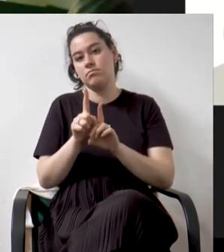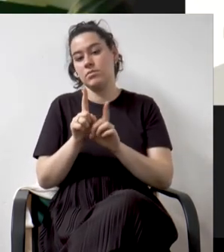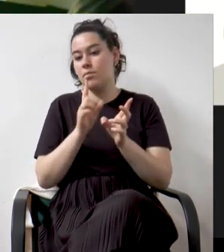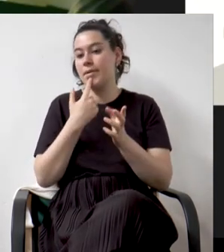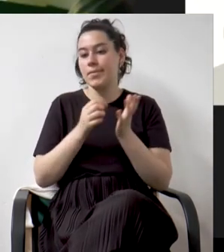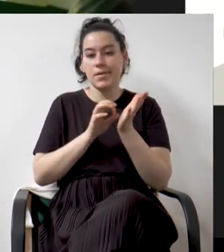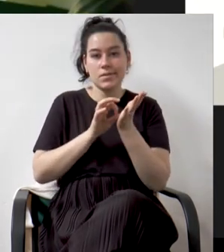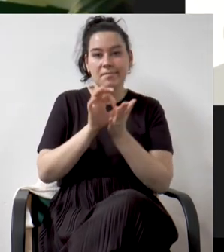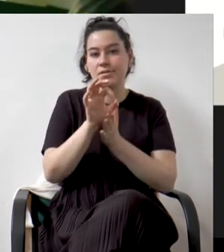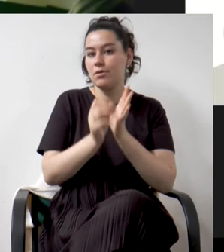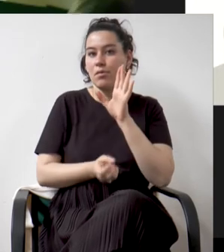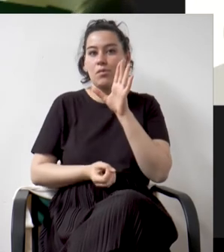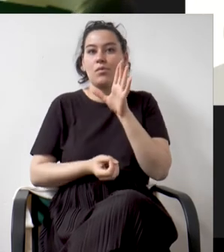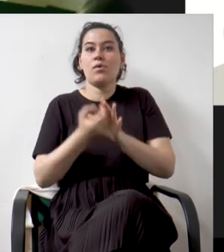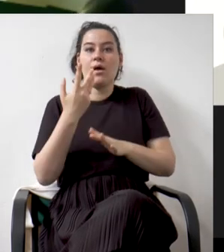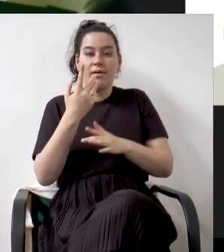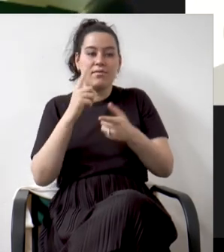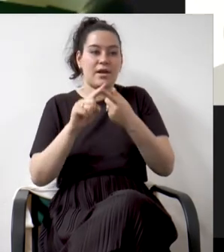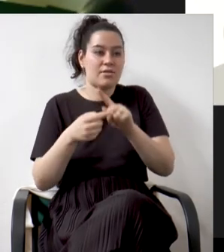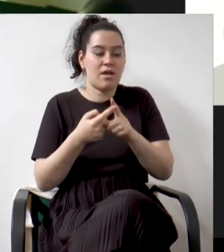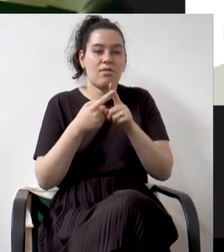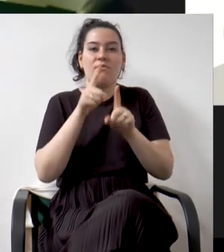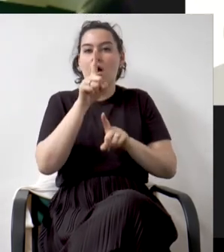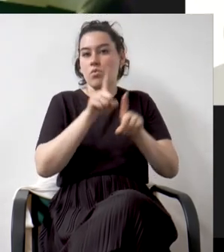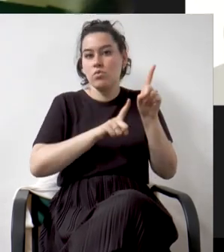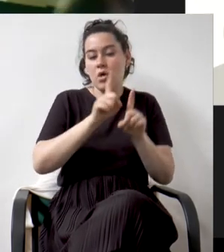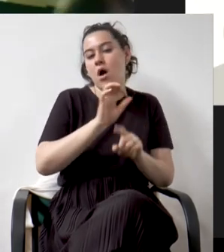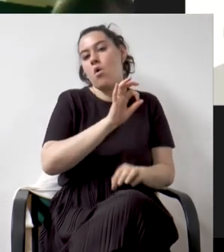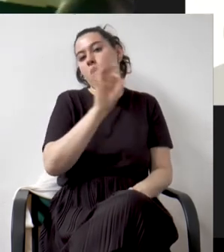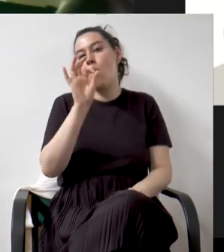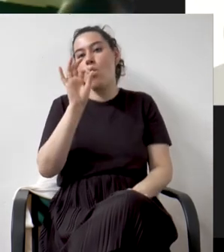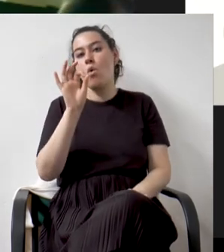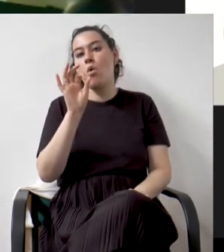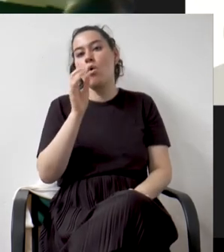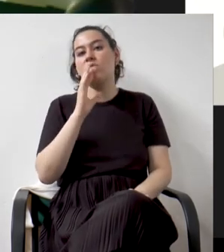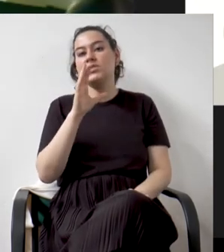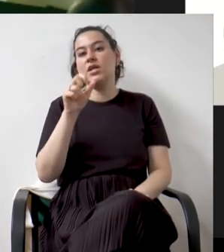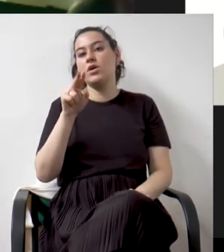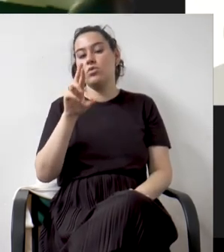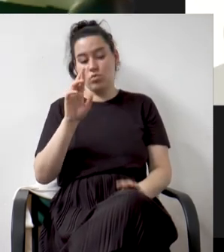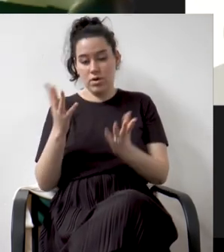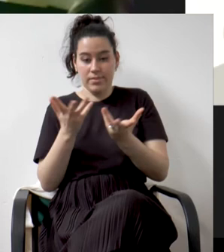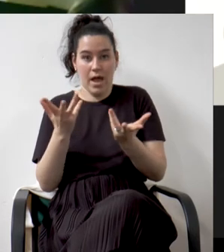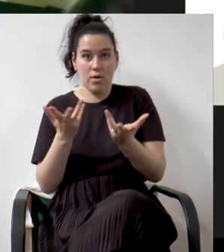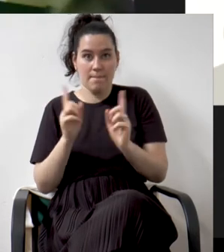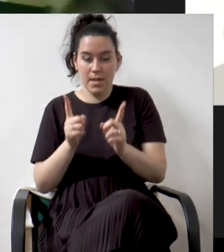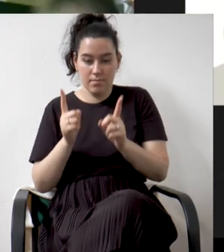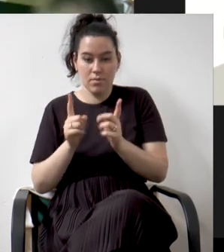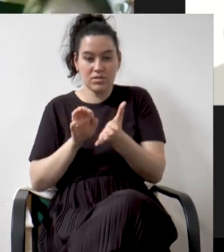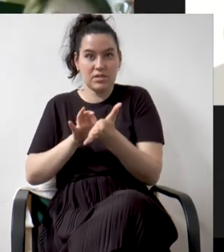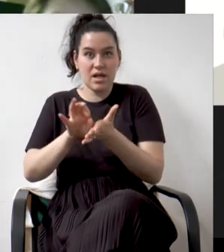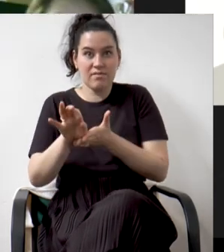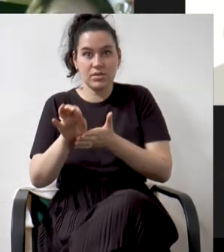servicios de nuevo tipo, asimilados a facultad, a un servicio, o si van a ser CENURES, lo que son ahora, servicios con